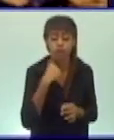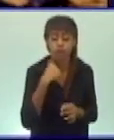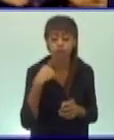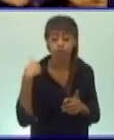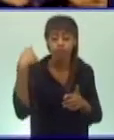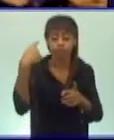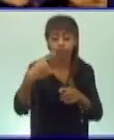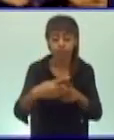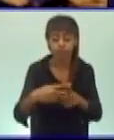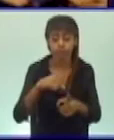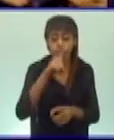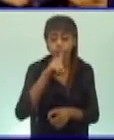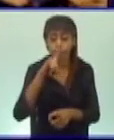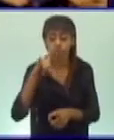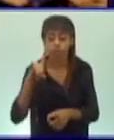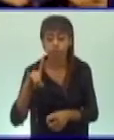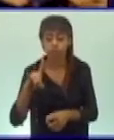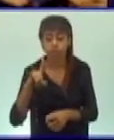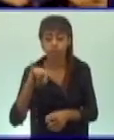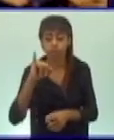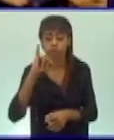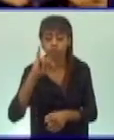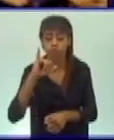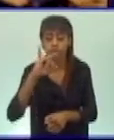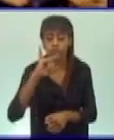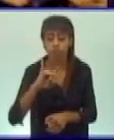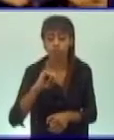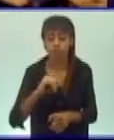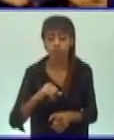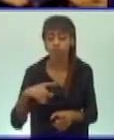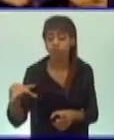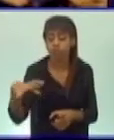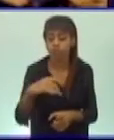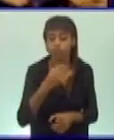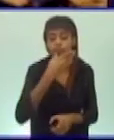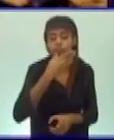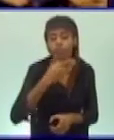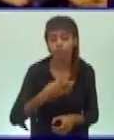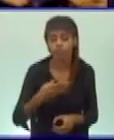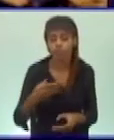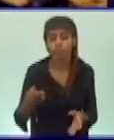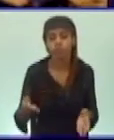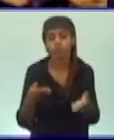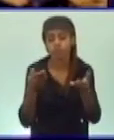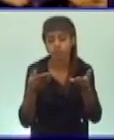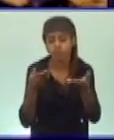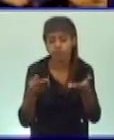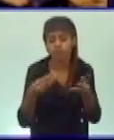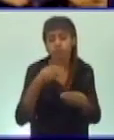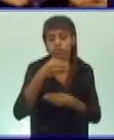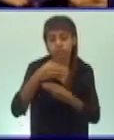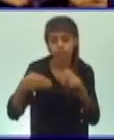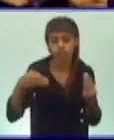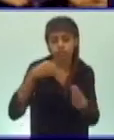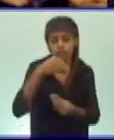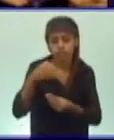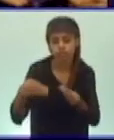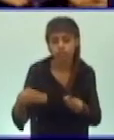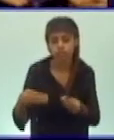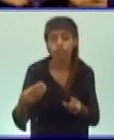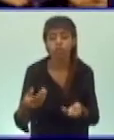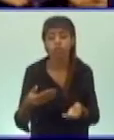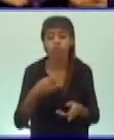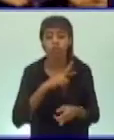1967. A esos jóvenes que estuvieron durante todo el proceso revolucionario al lado del pueblo y del